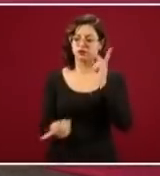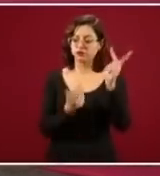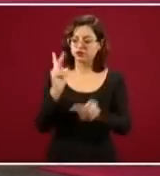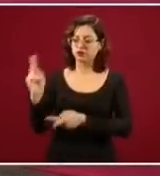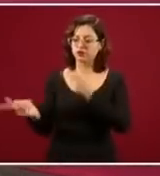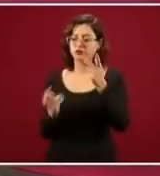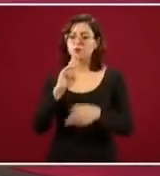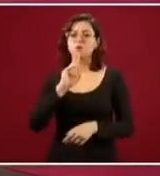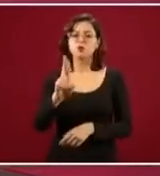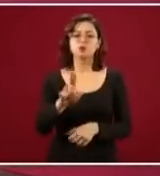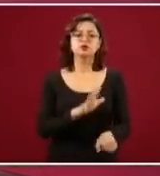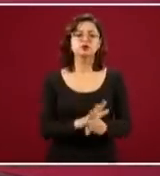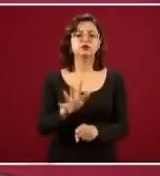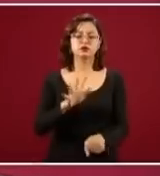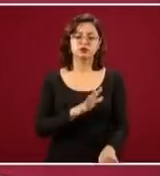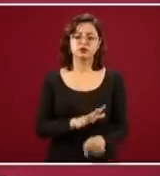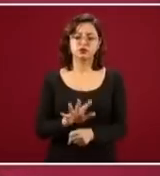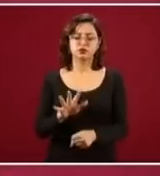porque